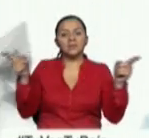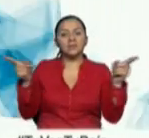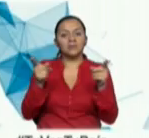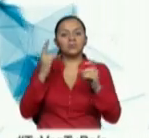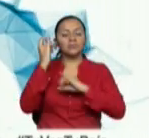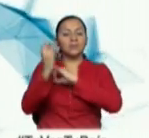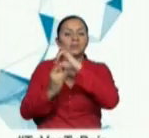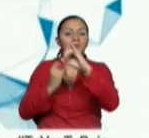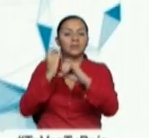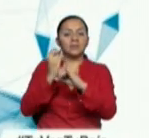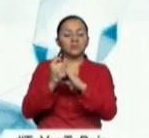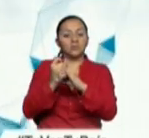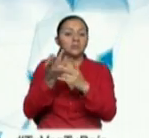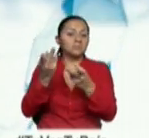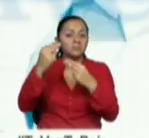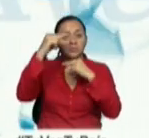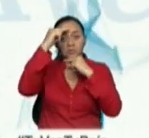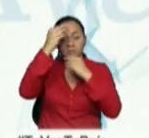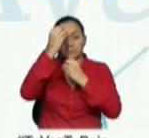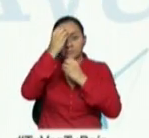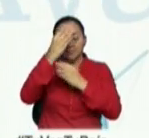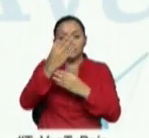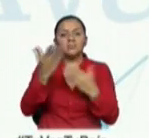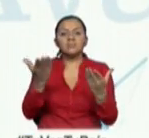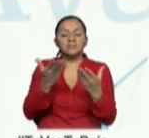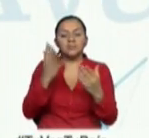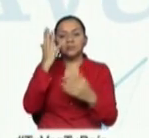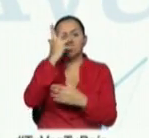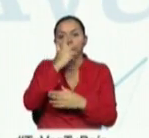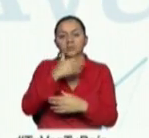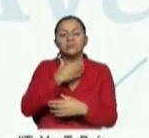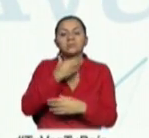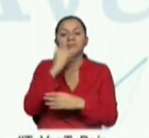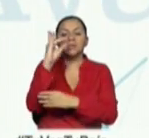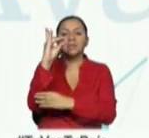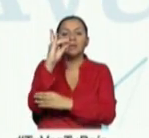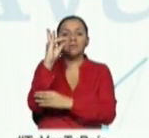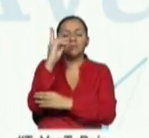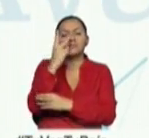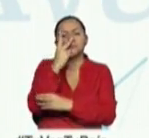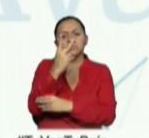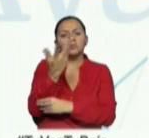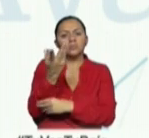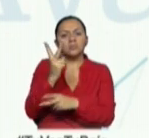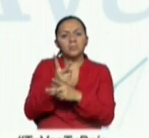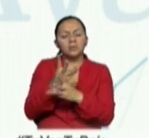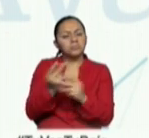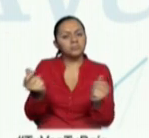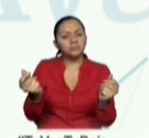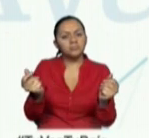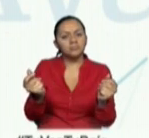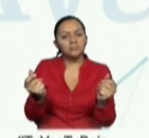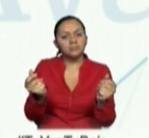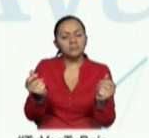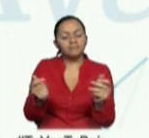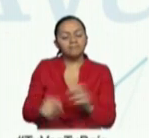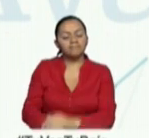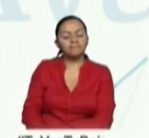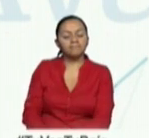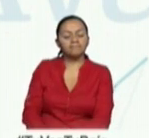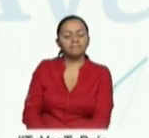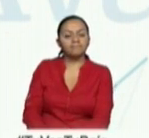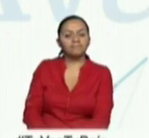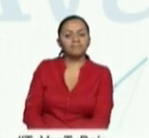internacional entre estas noticias les contaremos las hermosas jirafas se suman a las especies en peligro de extinción lamentable